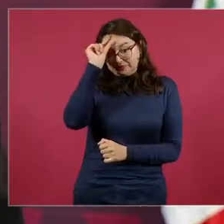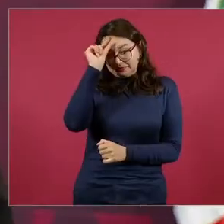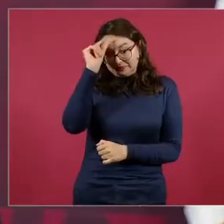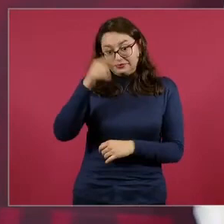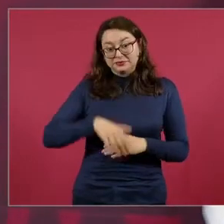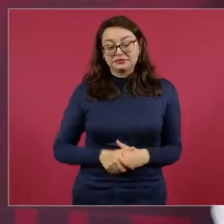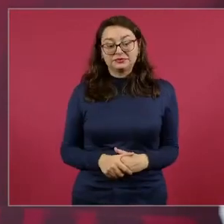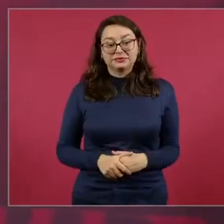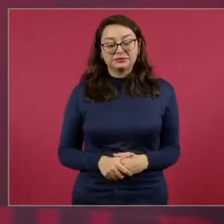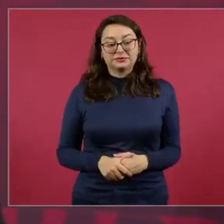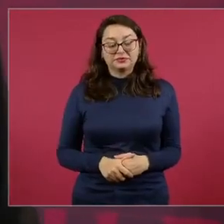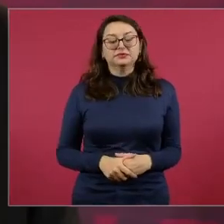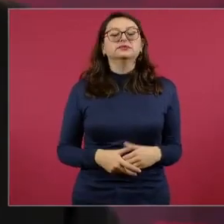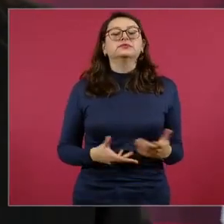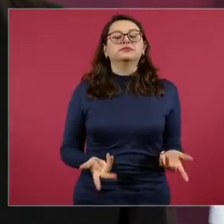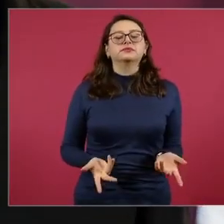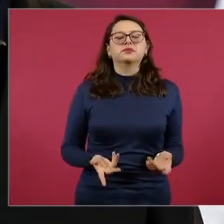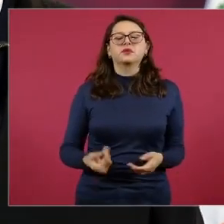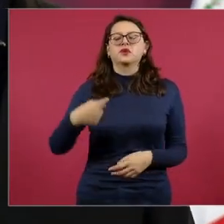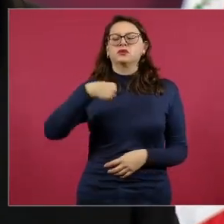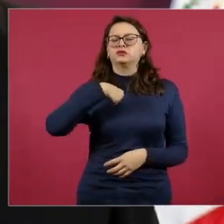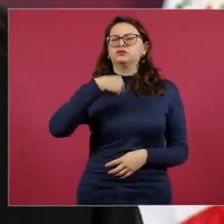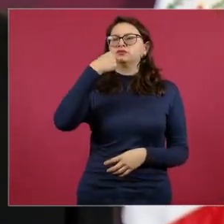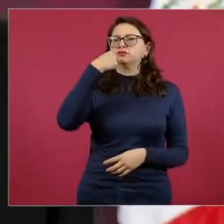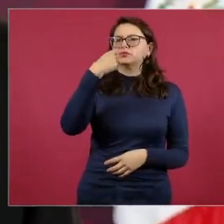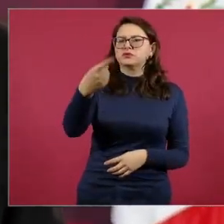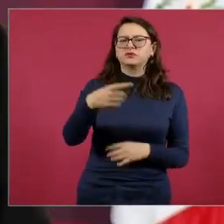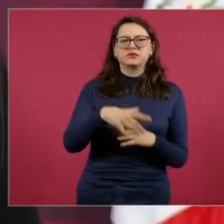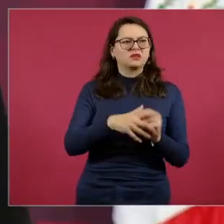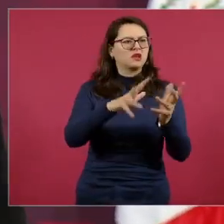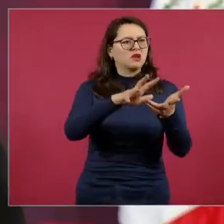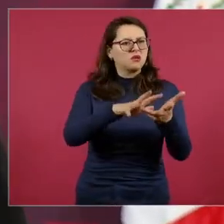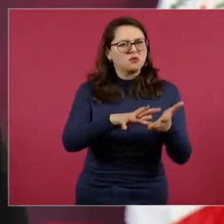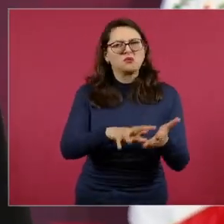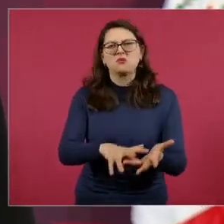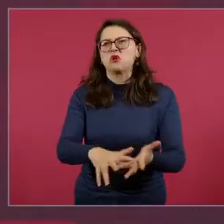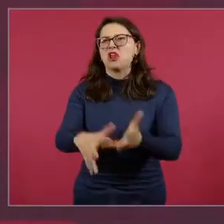nosotros decimos vamos a atender las causas que originan la violencia,